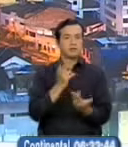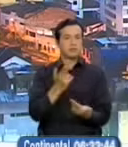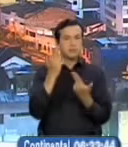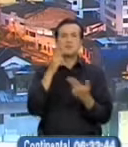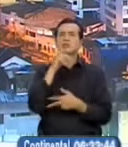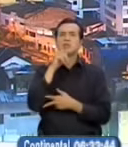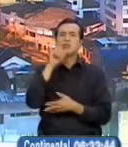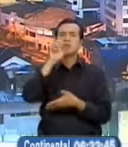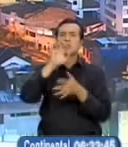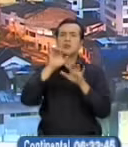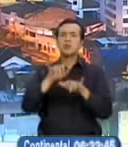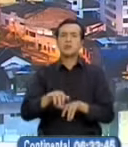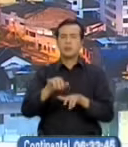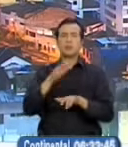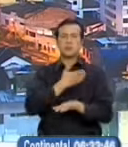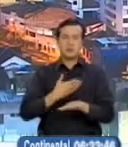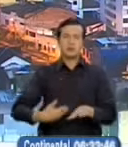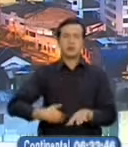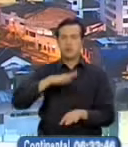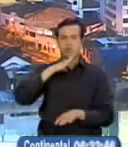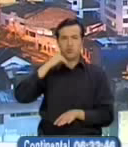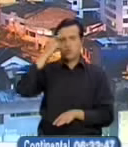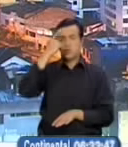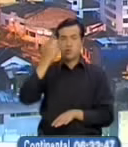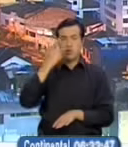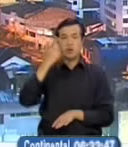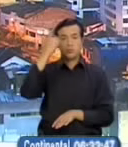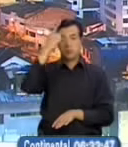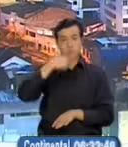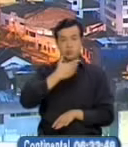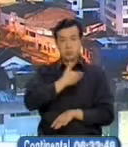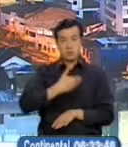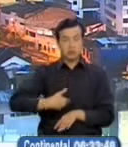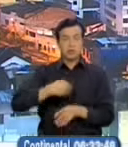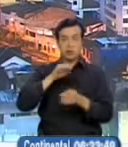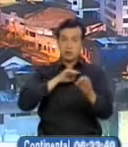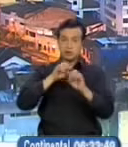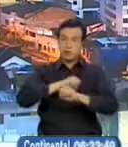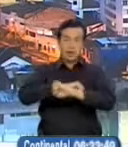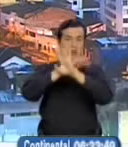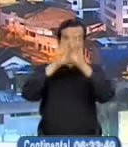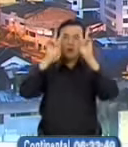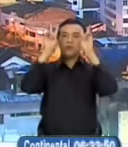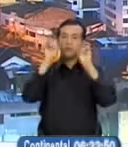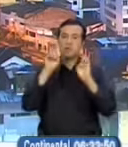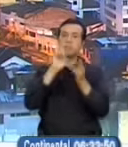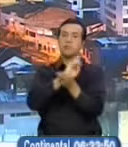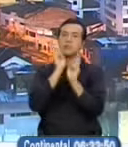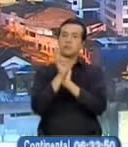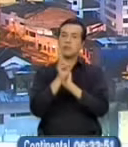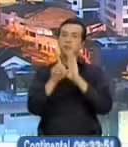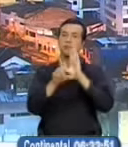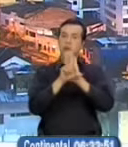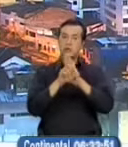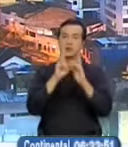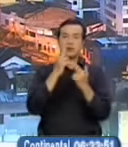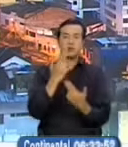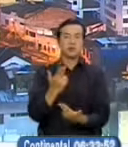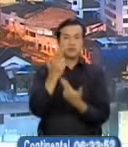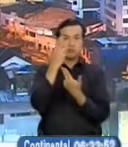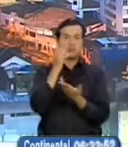escrito por el presidente Rafael Correa. Artículo en el que el jefe de Estado explica el alcance real de las reformas planteadas al ISFA y recalca que la